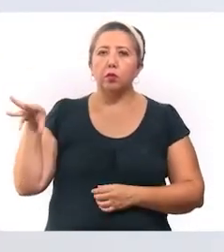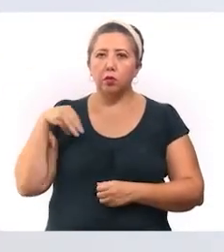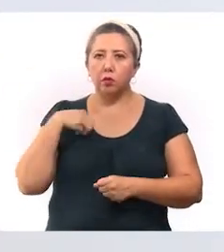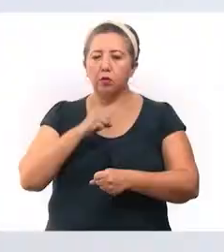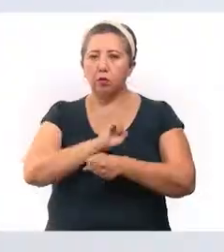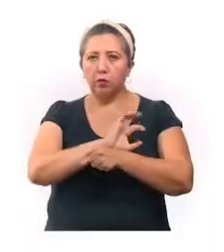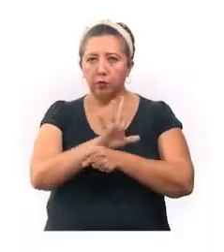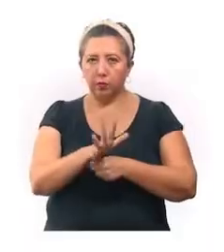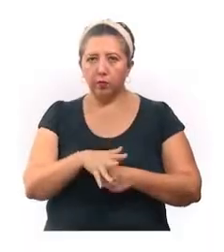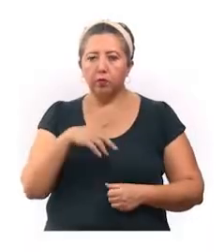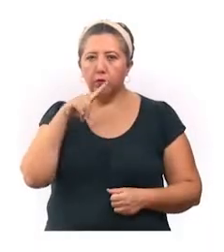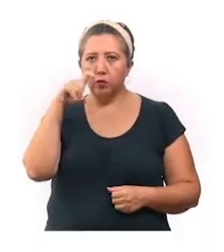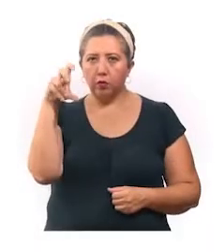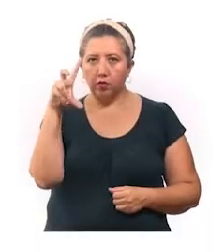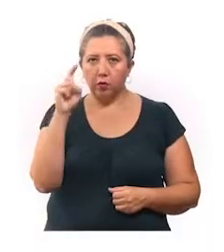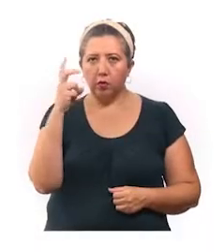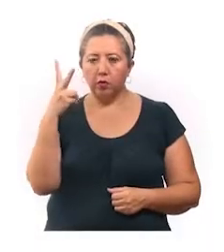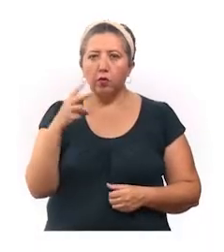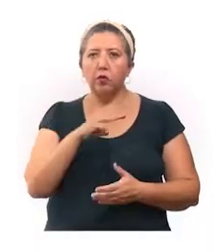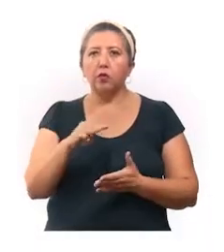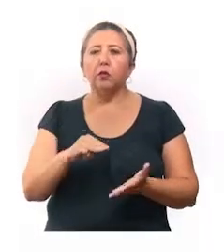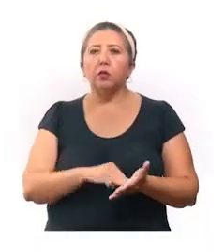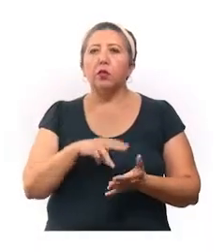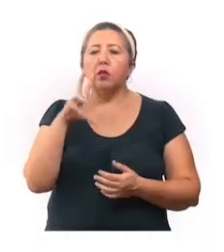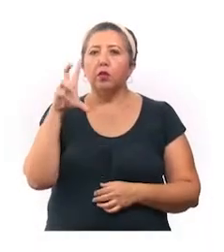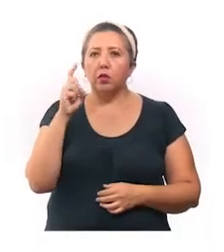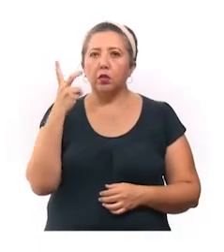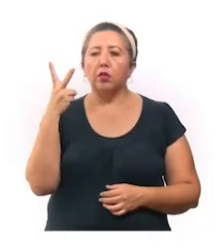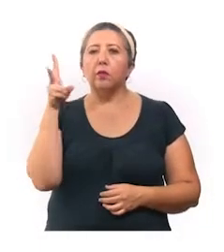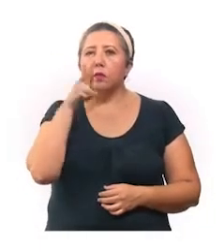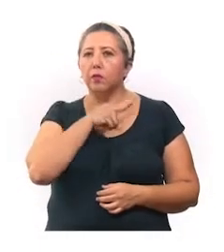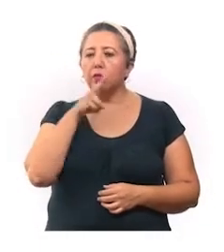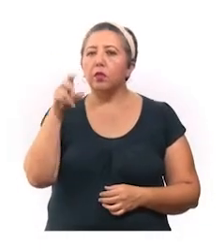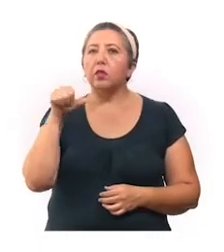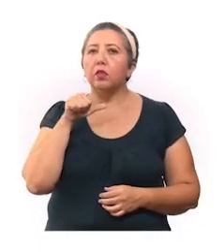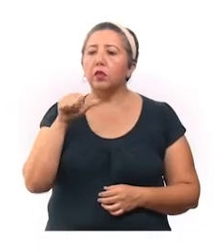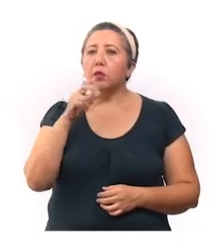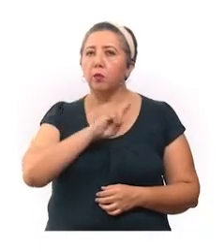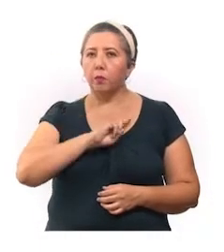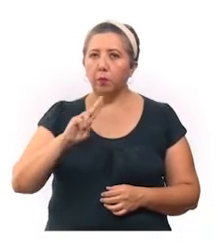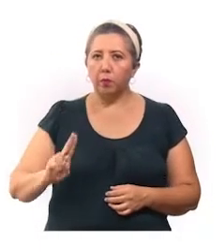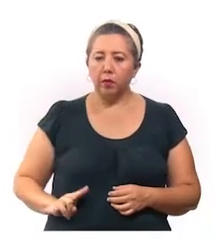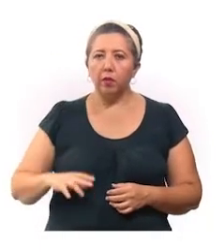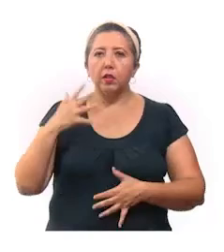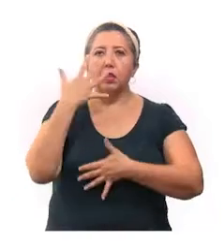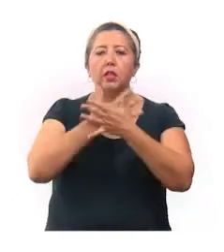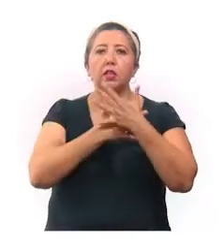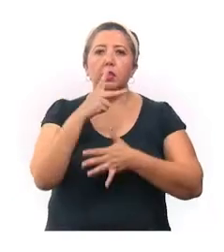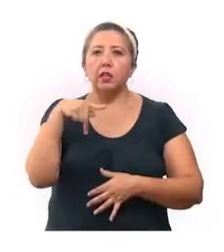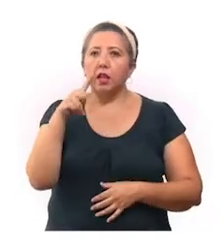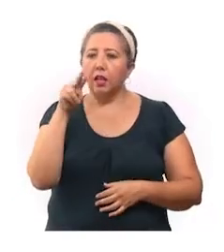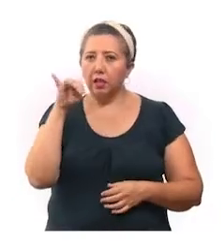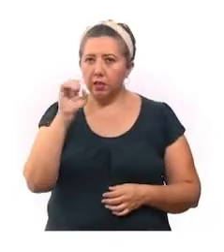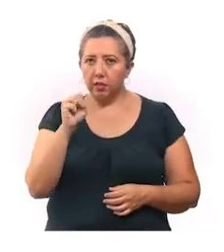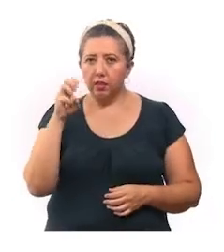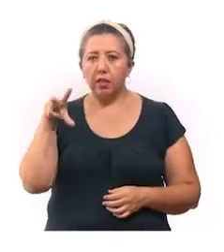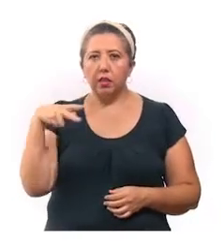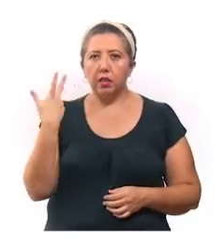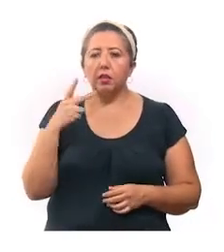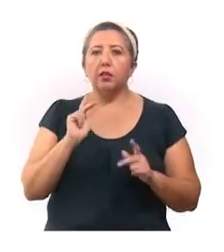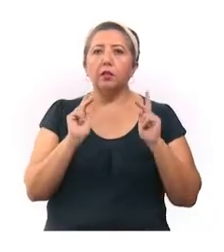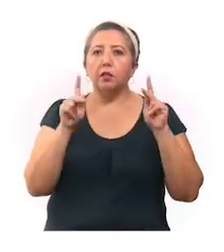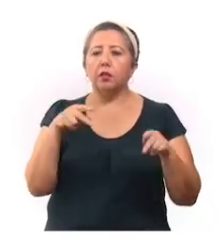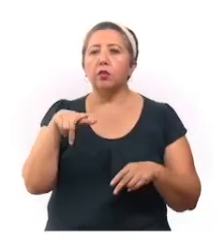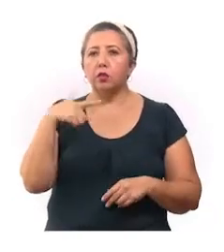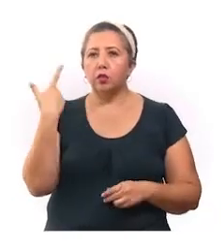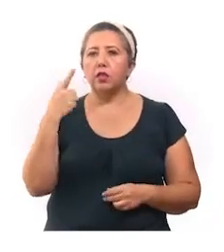de coronavirus, 132 en Mérida, 32 en Valladolid, 16 en Humán, 15 en Canacín, 13 en